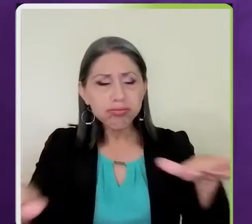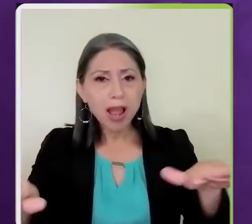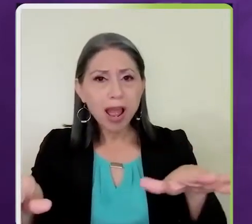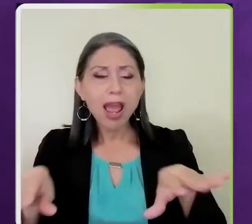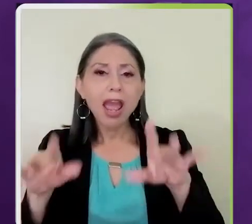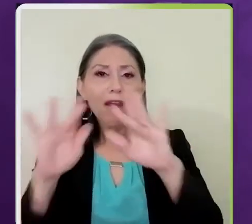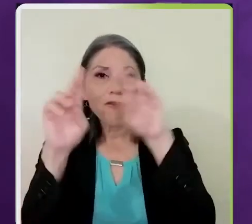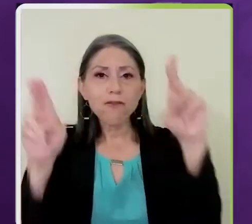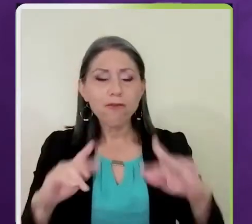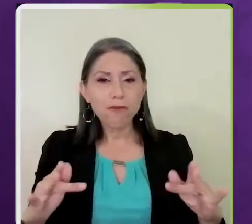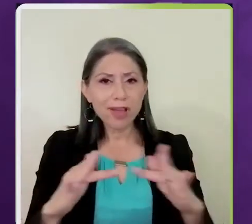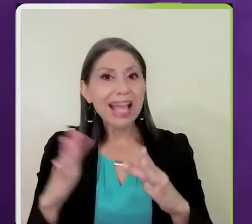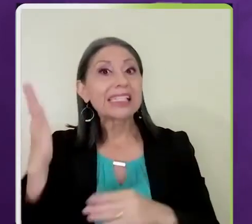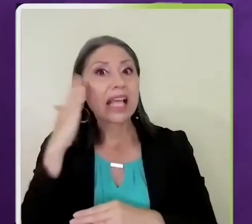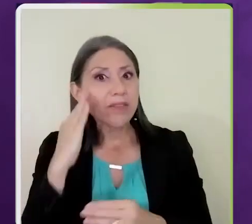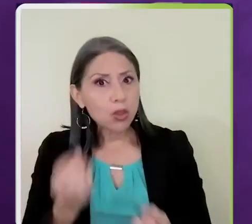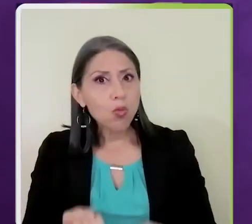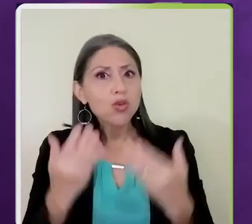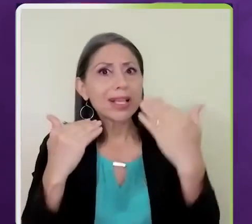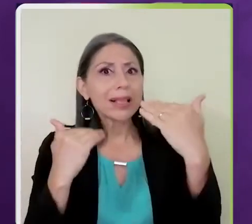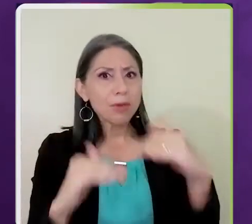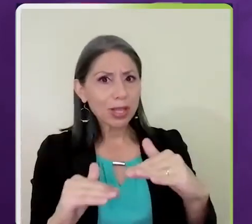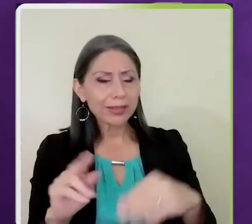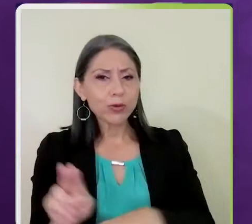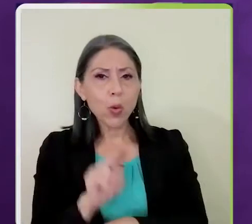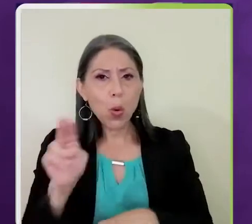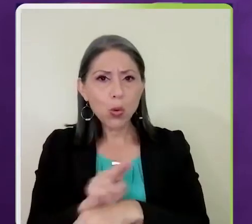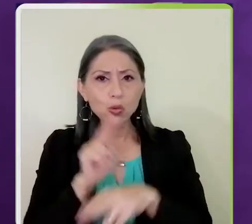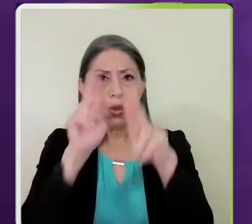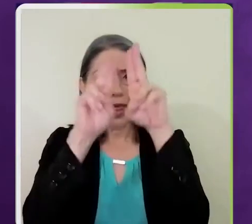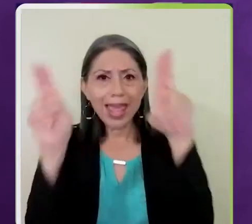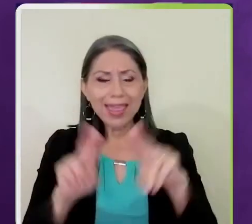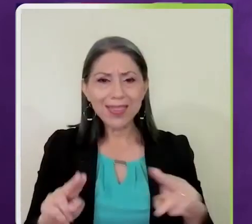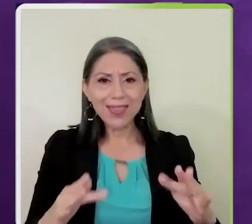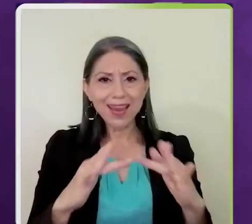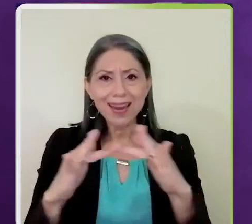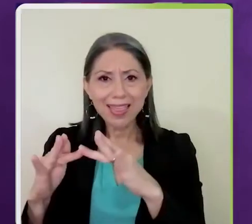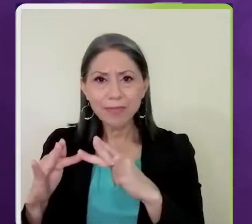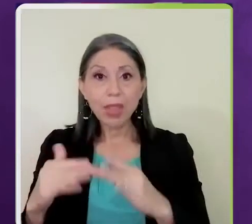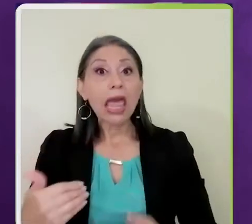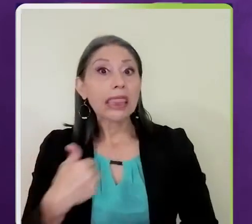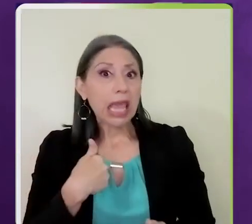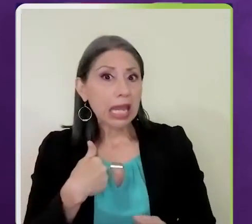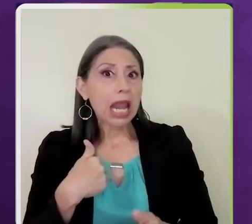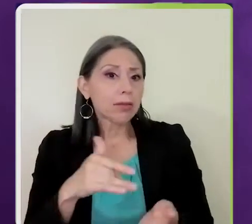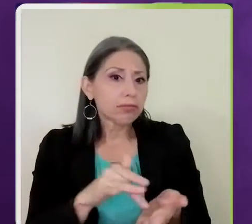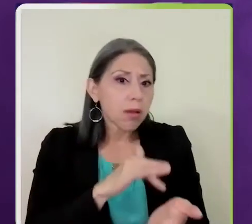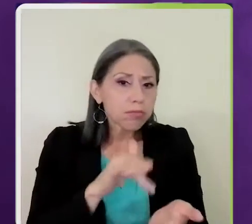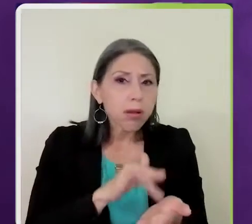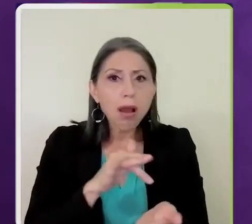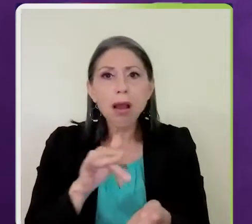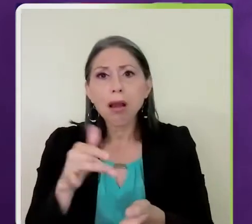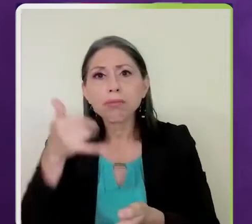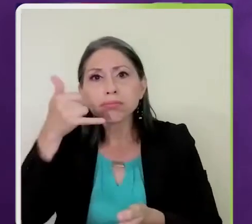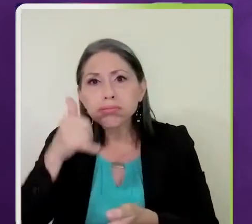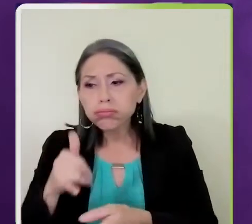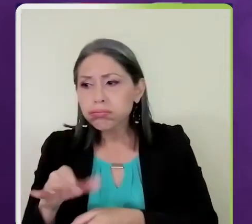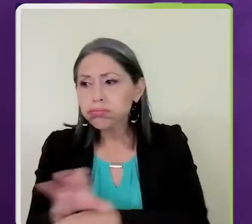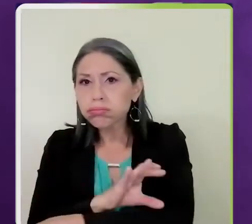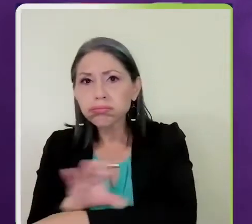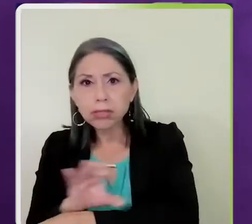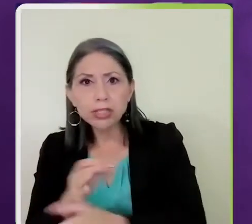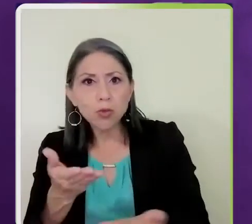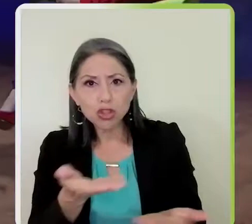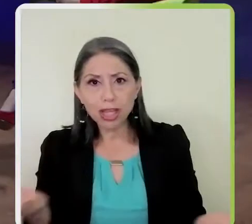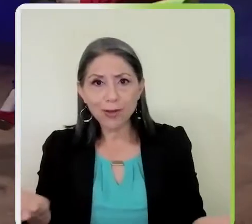para el uso del Internet, para tener dispositivos que también pero que era un medio precisamente